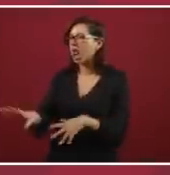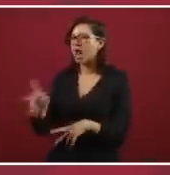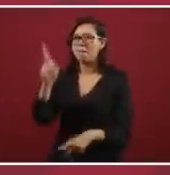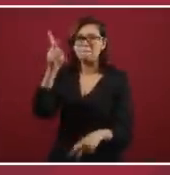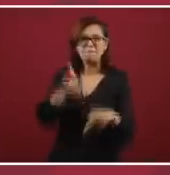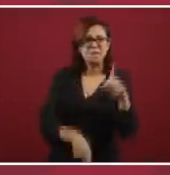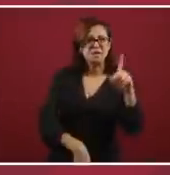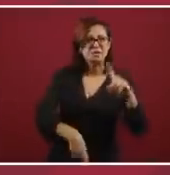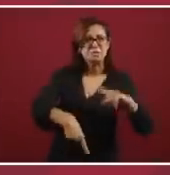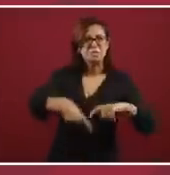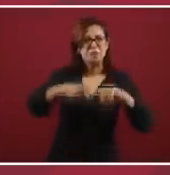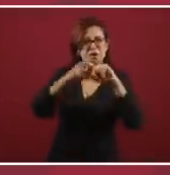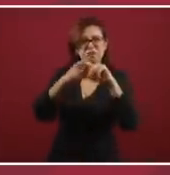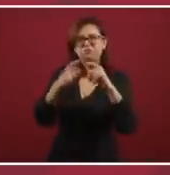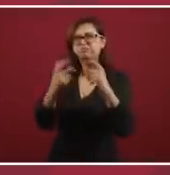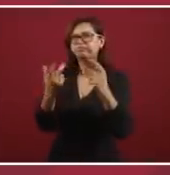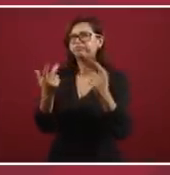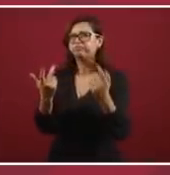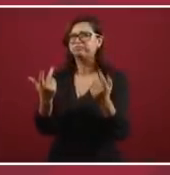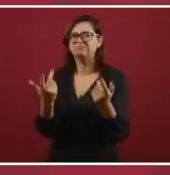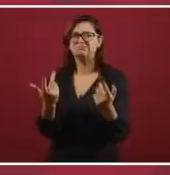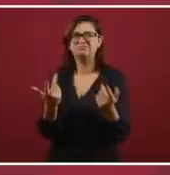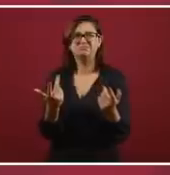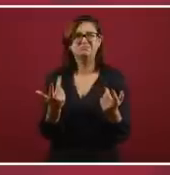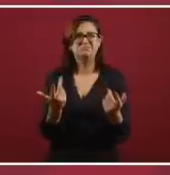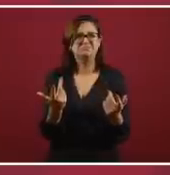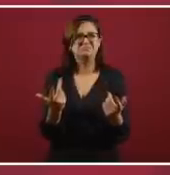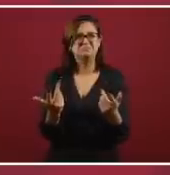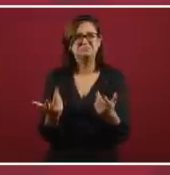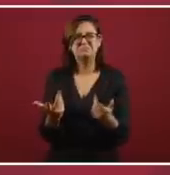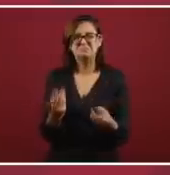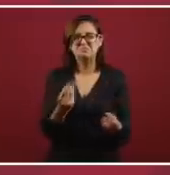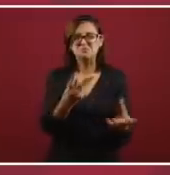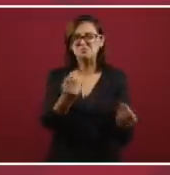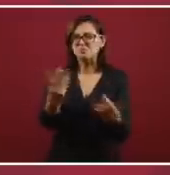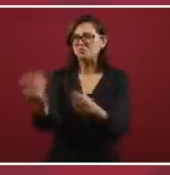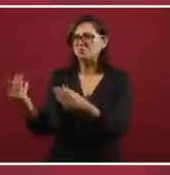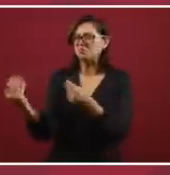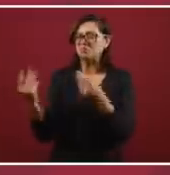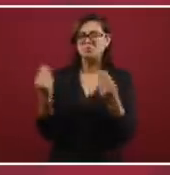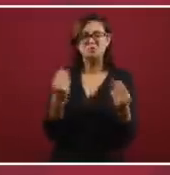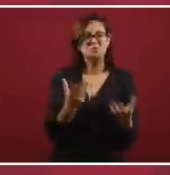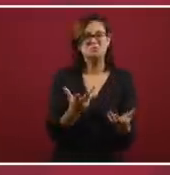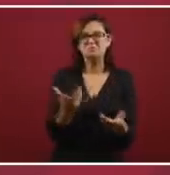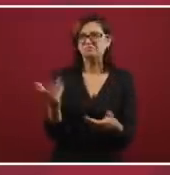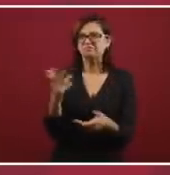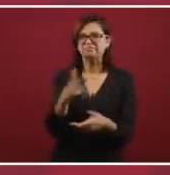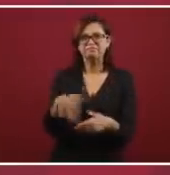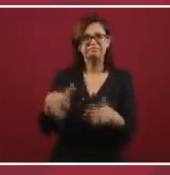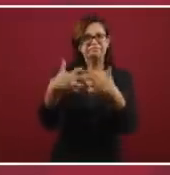paradas muchas, o varias de ellas paradas,